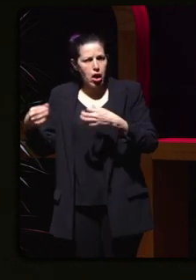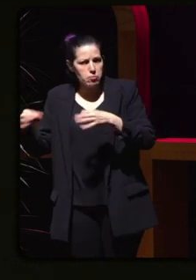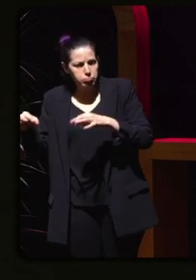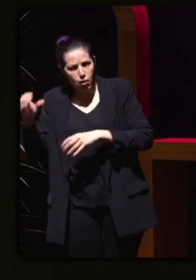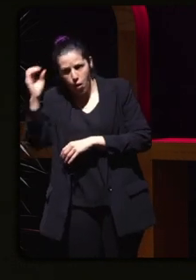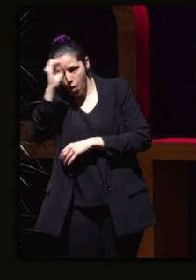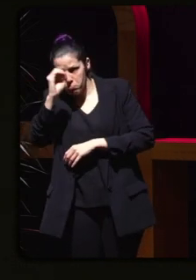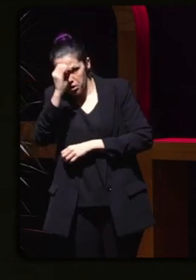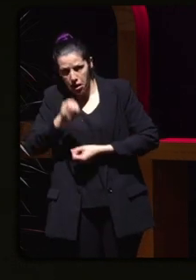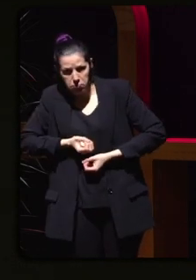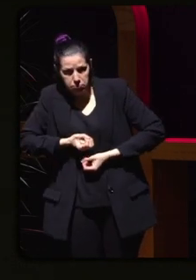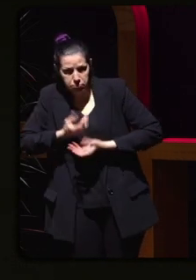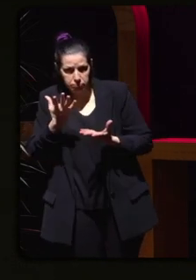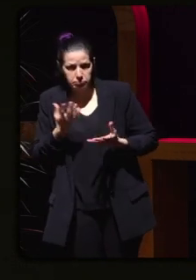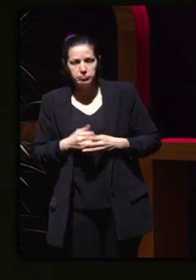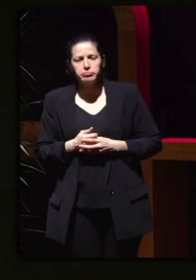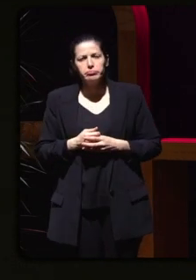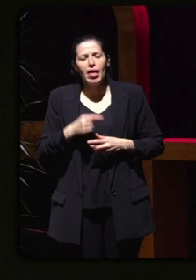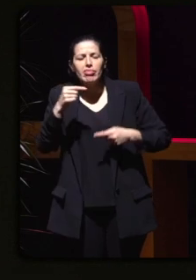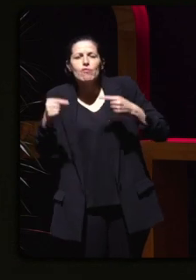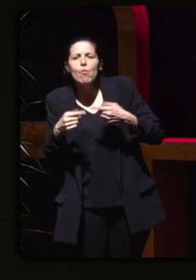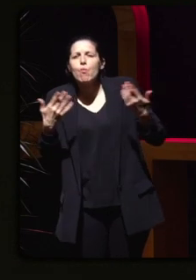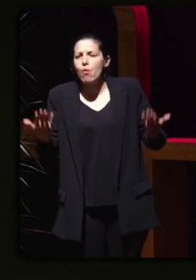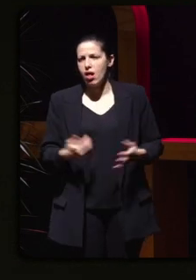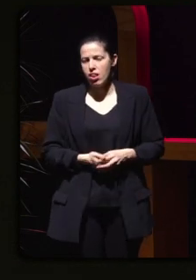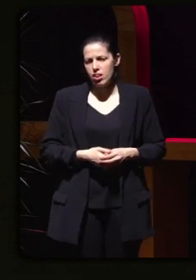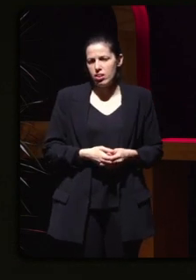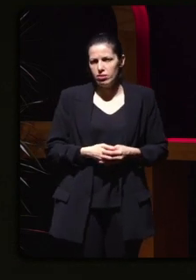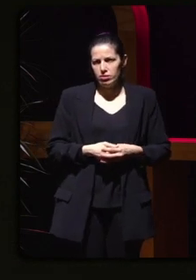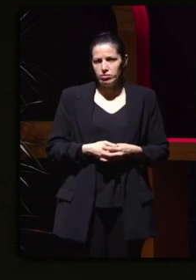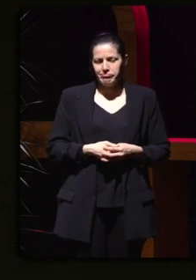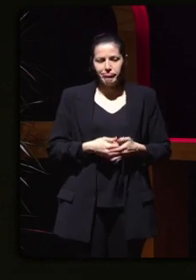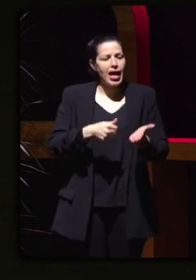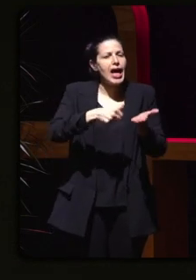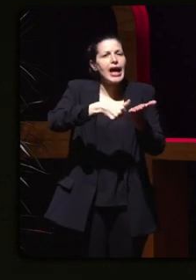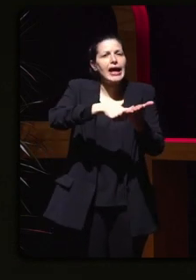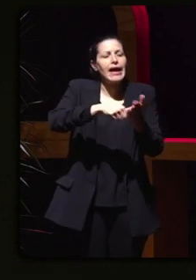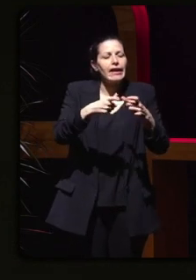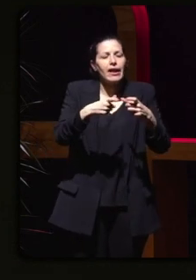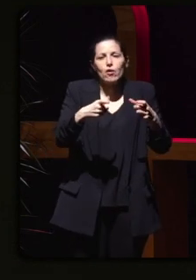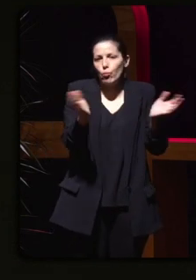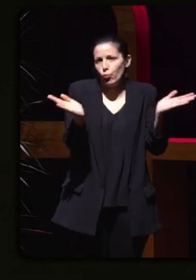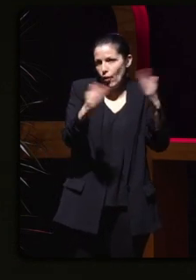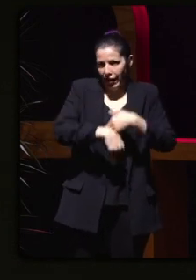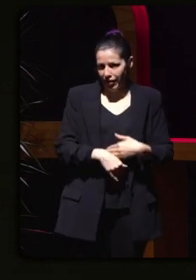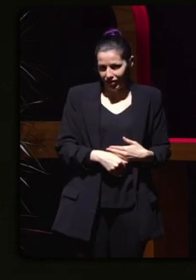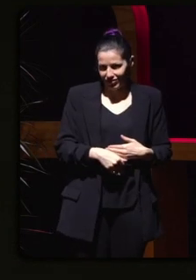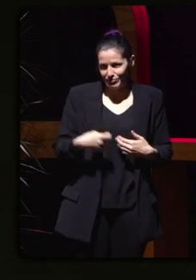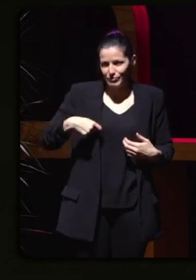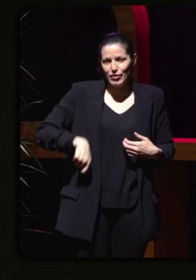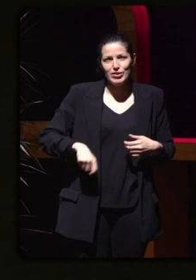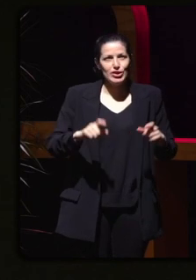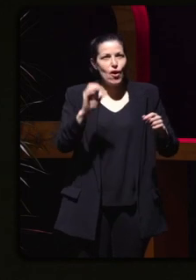hace 20 años evidentemente no existe un de opinador de televisión